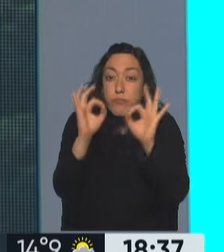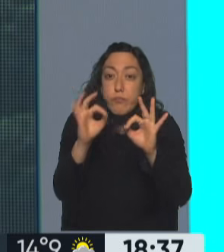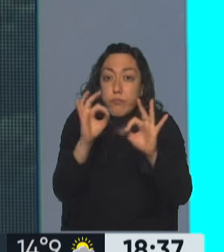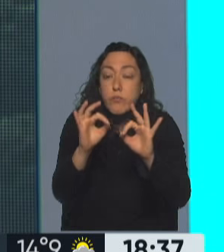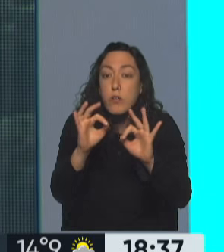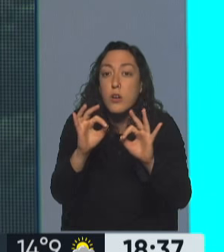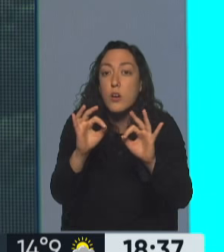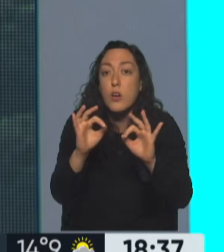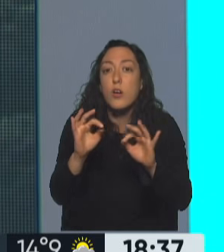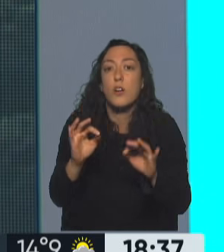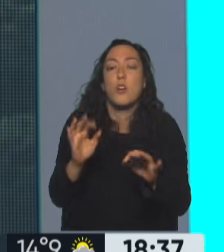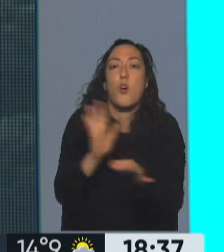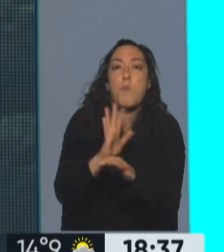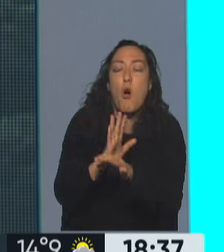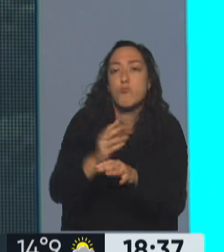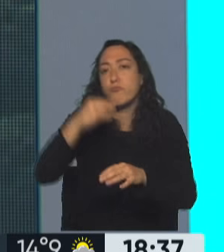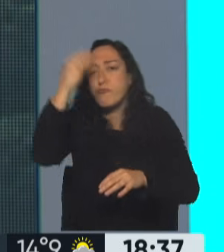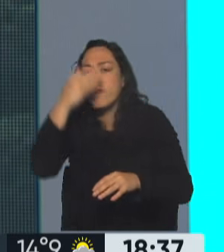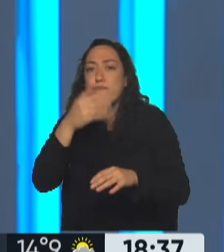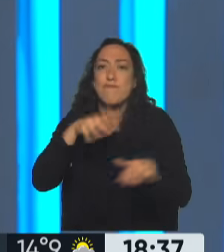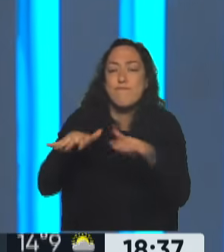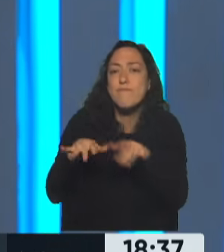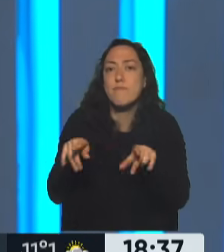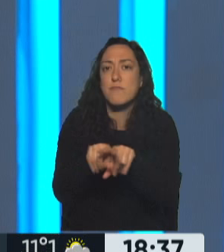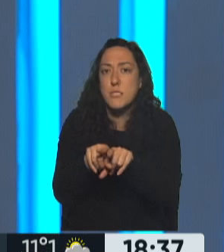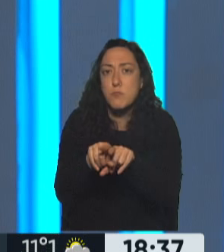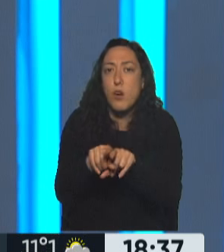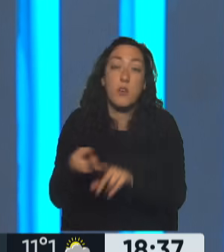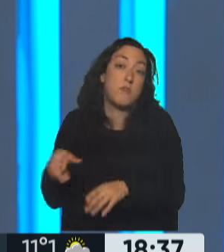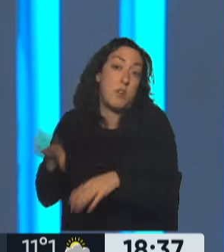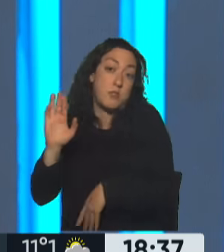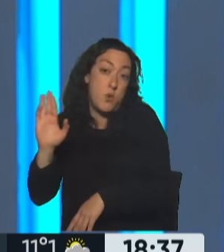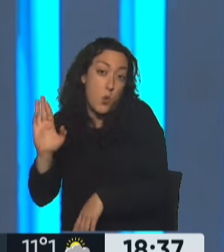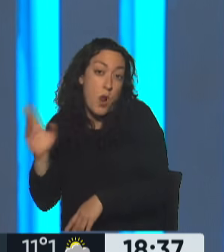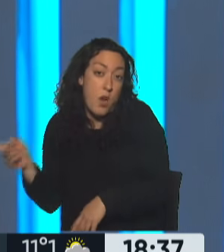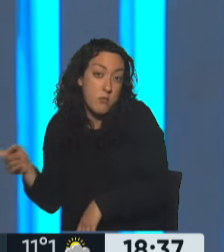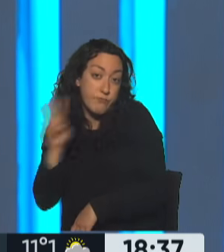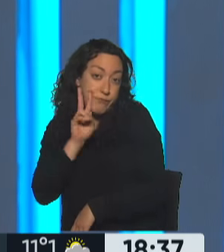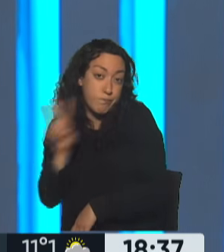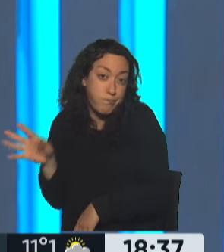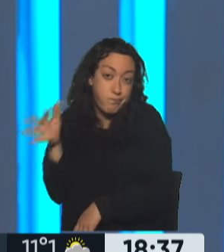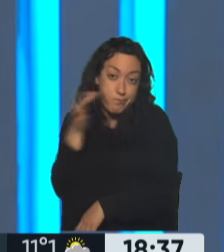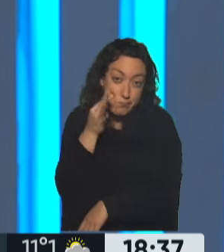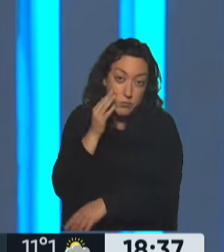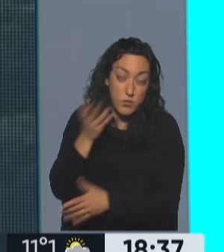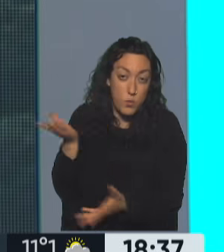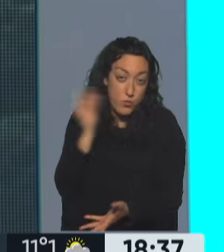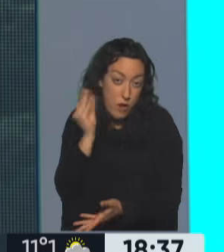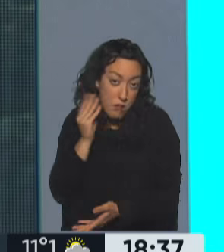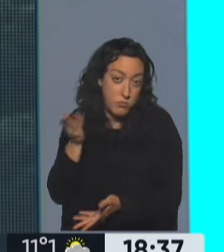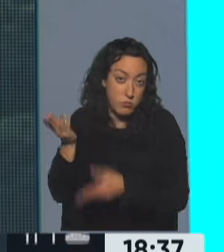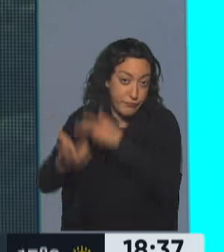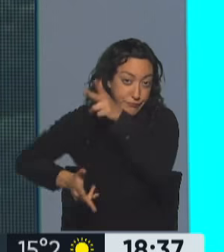movida diplomática muy fuerte, la de Lula personal, fue Lula. Lula, lo vimos. Lula, lo vimos, claramente, lo claramente. Tal cual. En